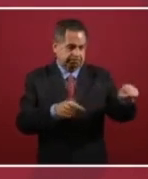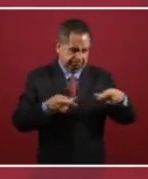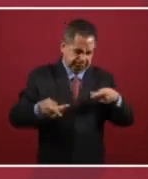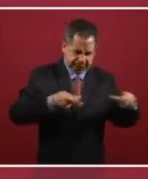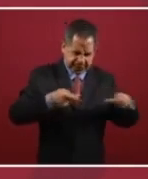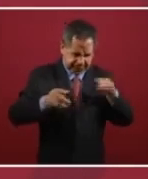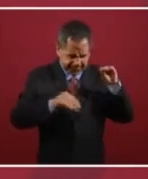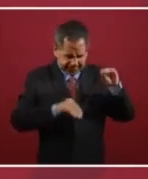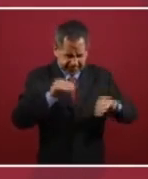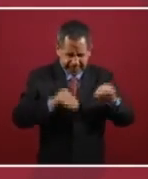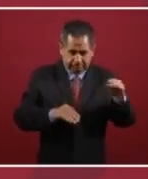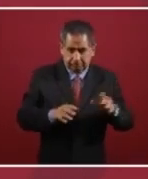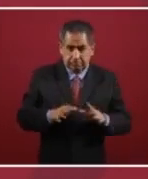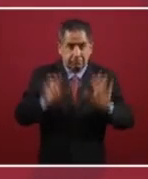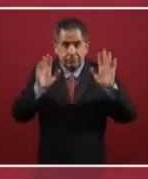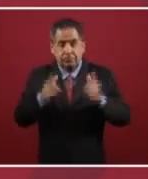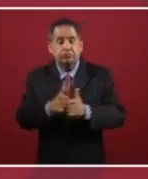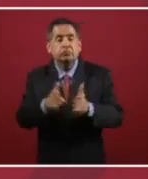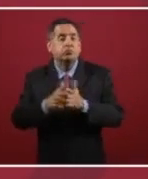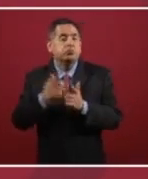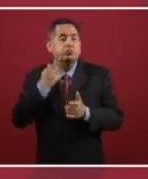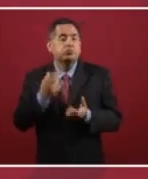no sé cuántos partidos